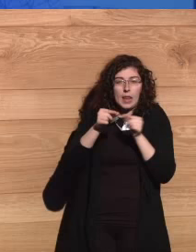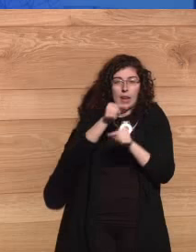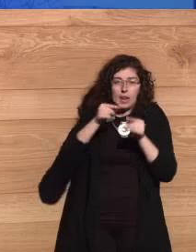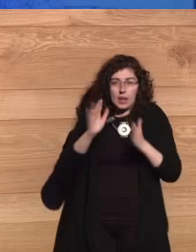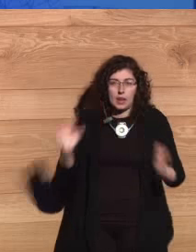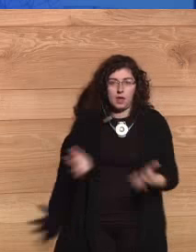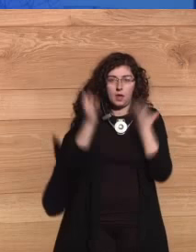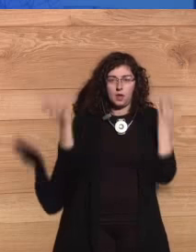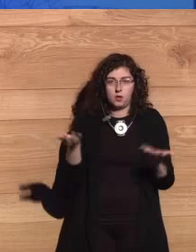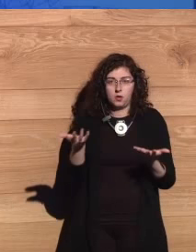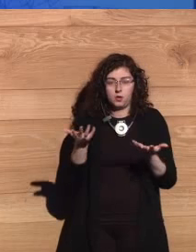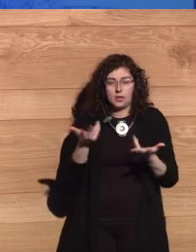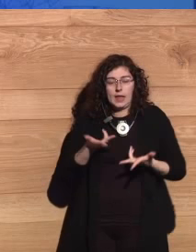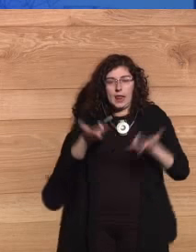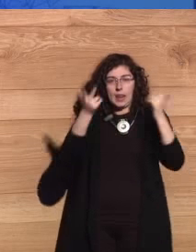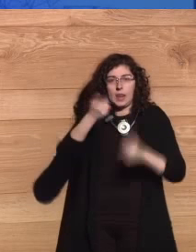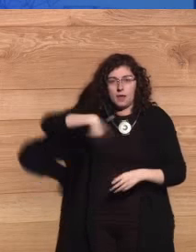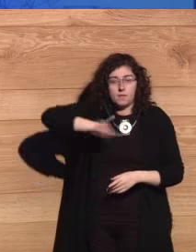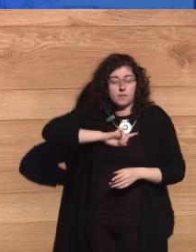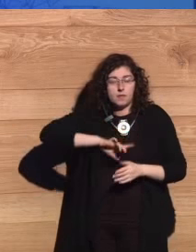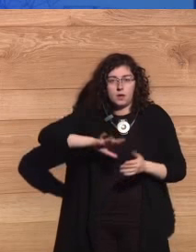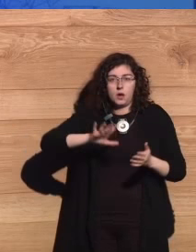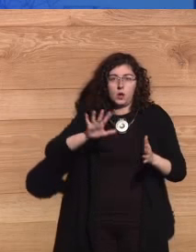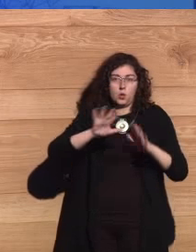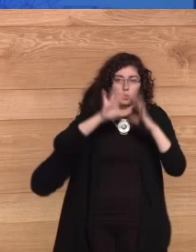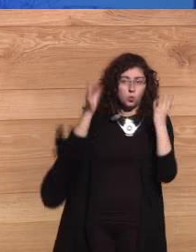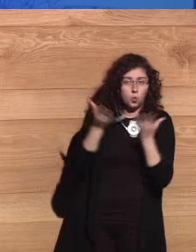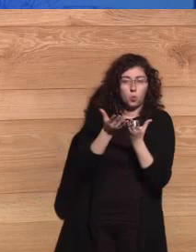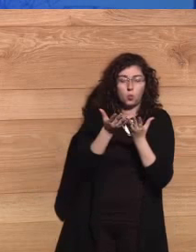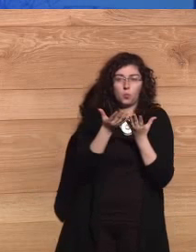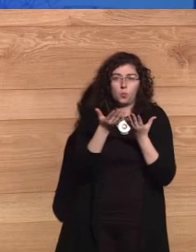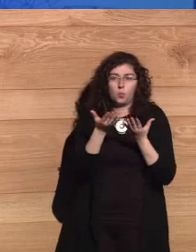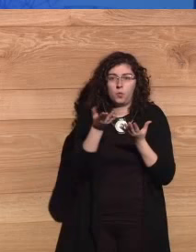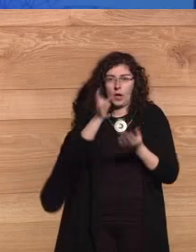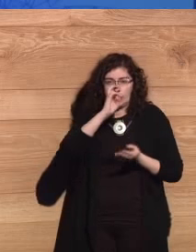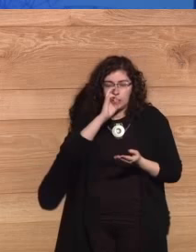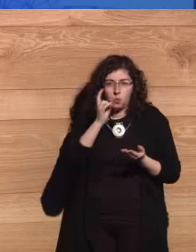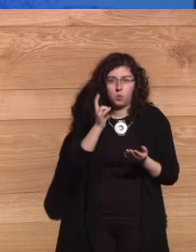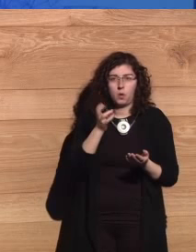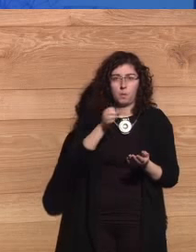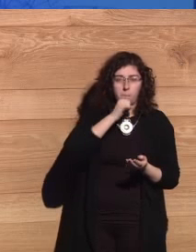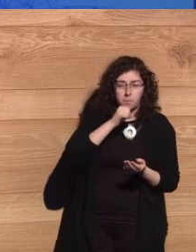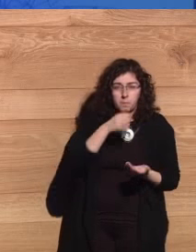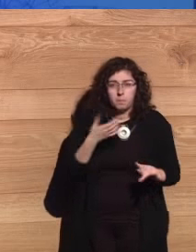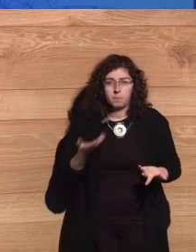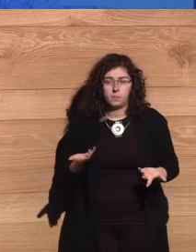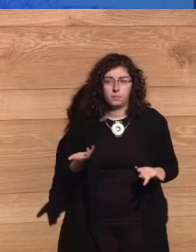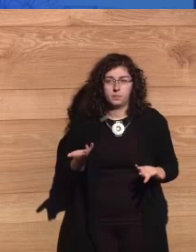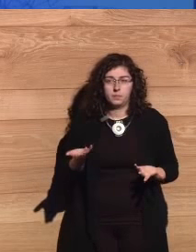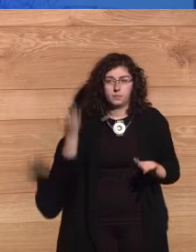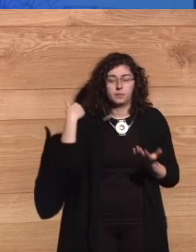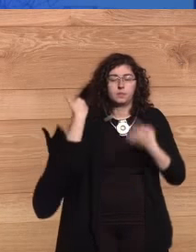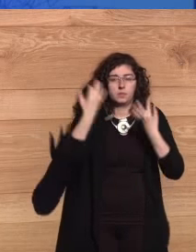que nos libera de un mundo antiguo, de un mundo viejo que está ahí desde siempre y que consistía